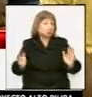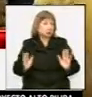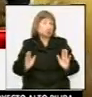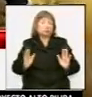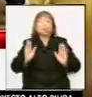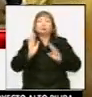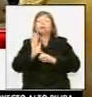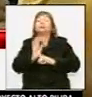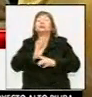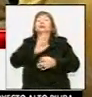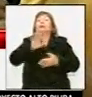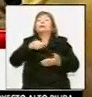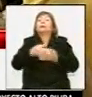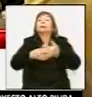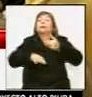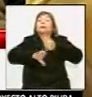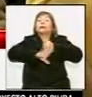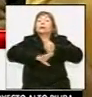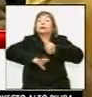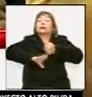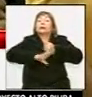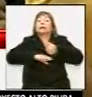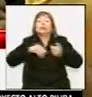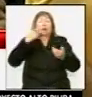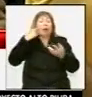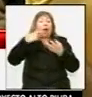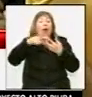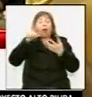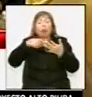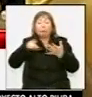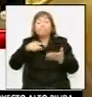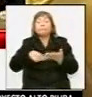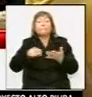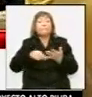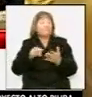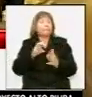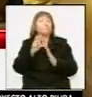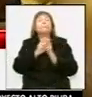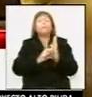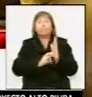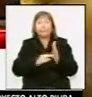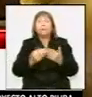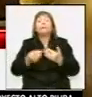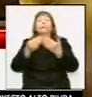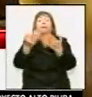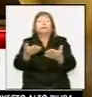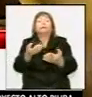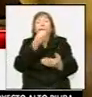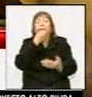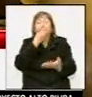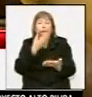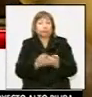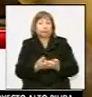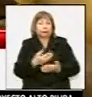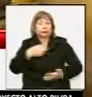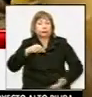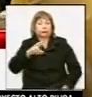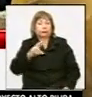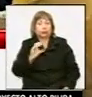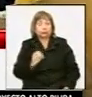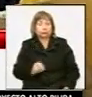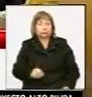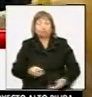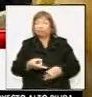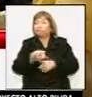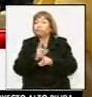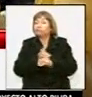que ver la integración de bases, la calificación de las propuestas, el otorgamiento de la buena pro, el